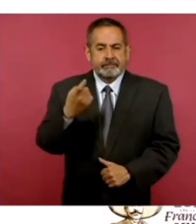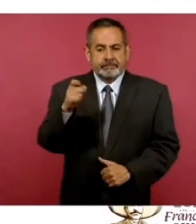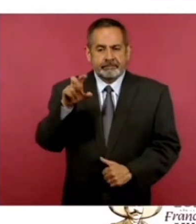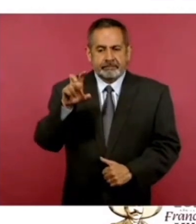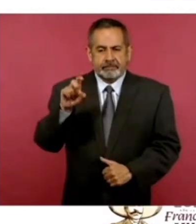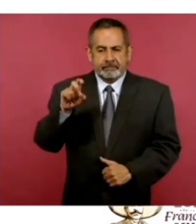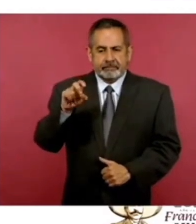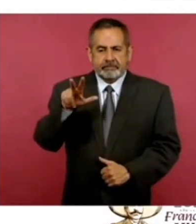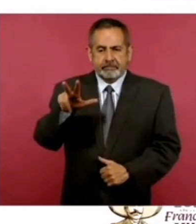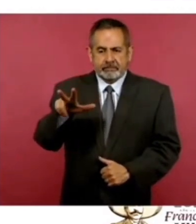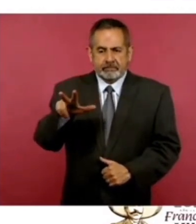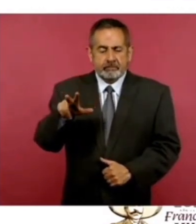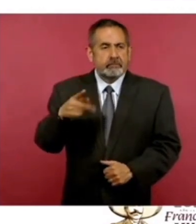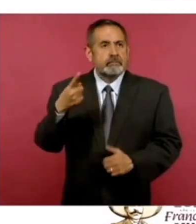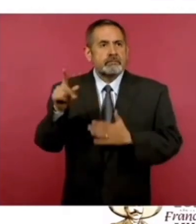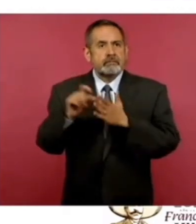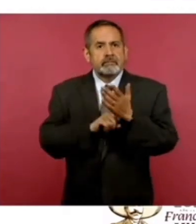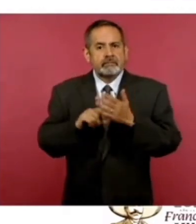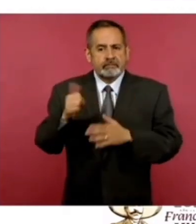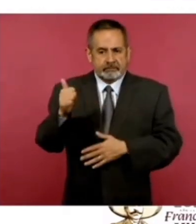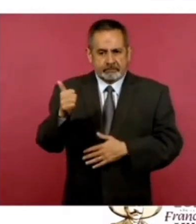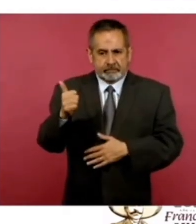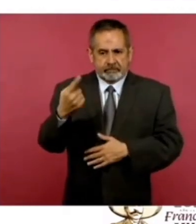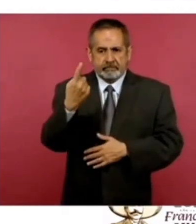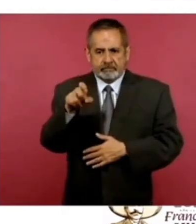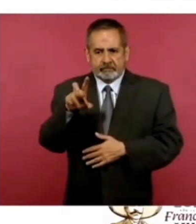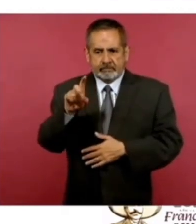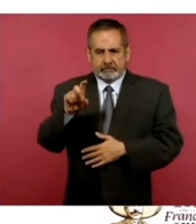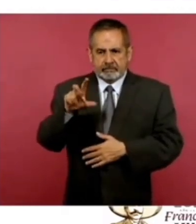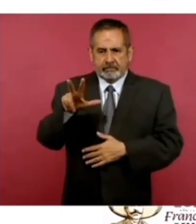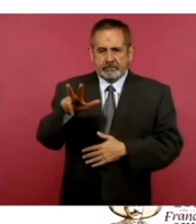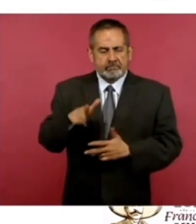...138 homicidios en agosto.